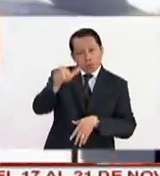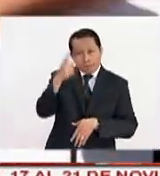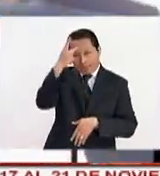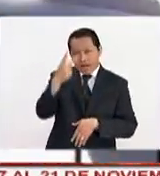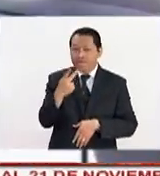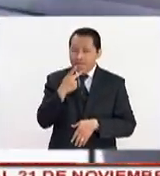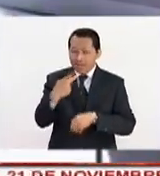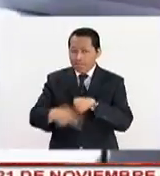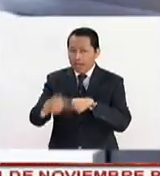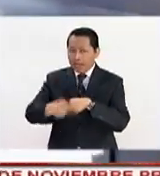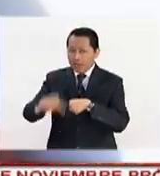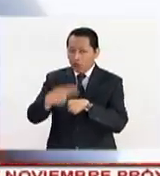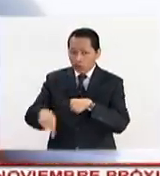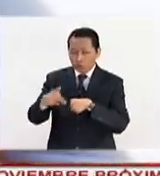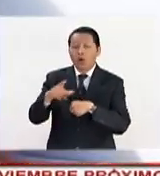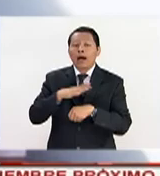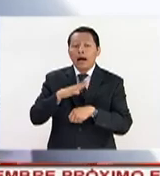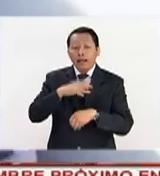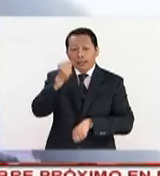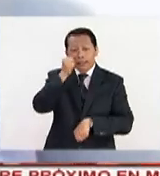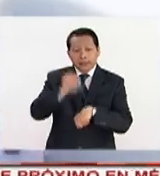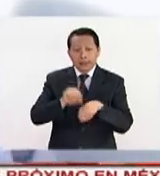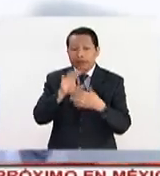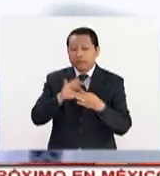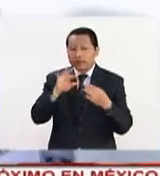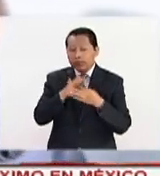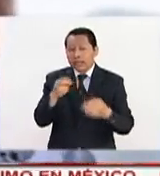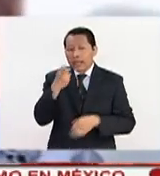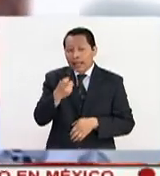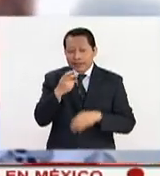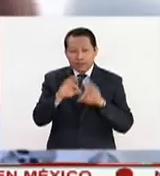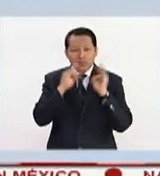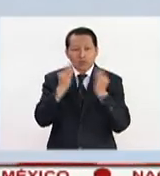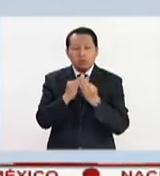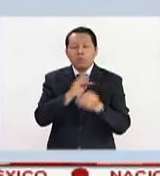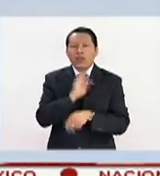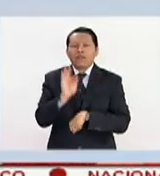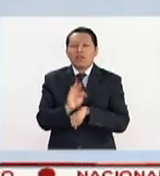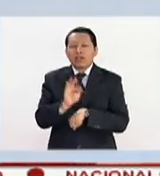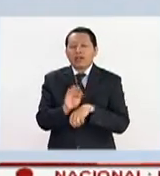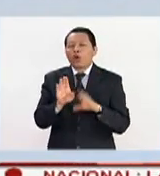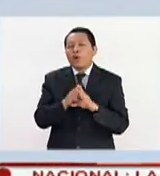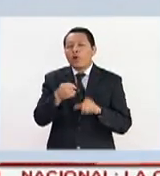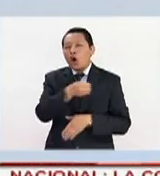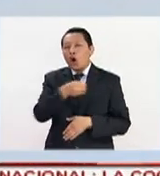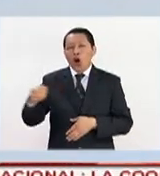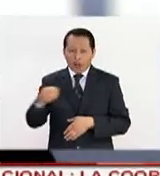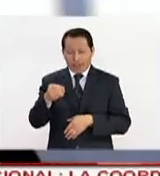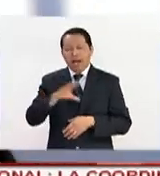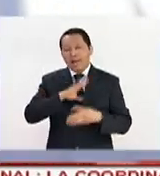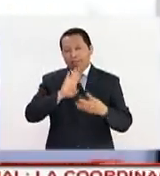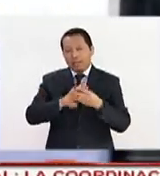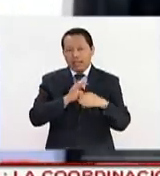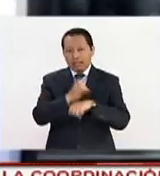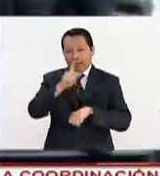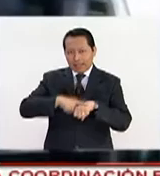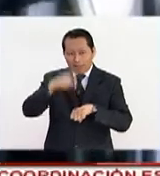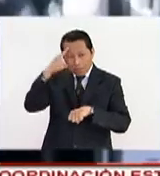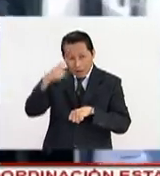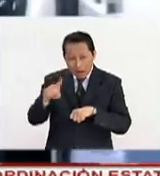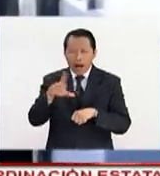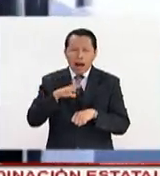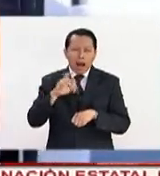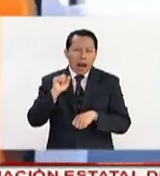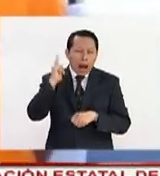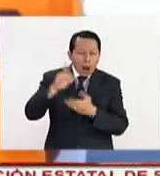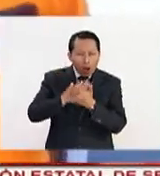de alto riesgo. La Secretaría indicó que con esta medida se busca fortalecer el orden en los penales estatales para evitar la